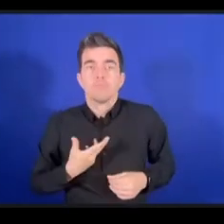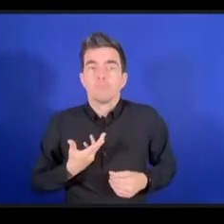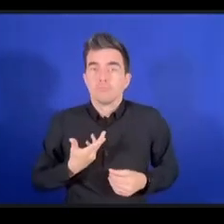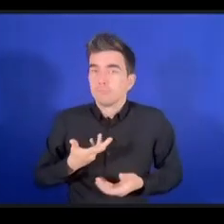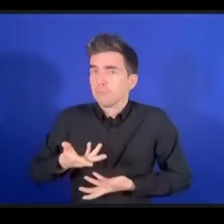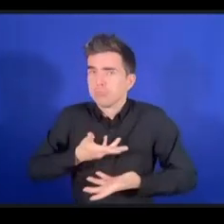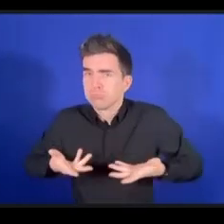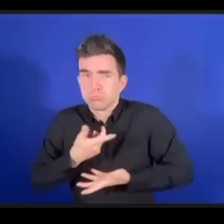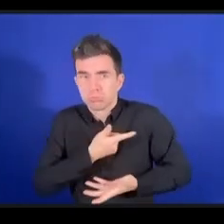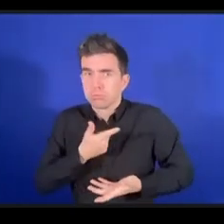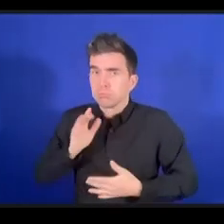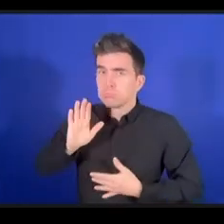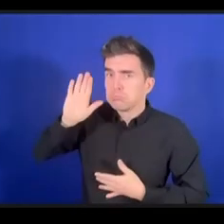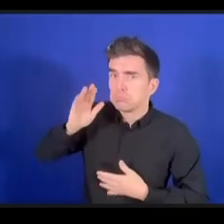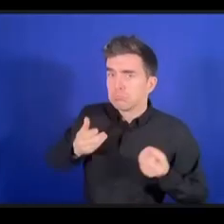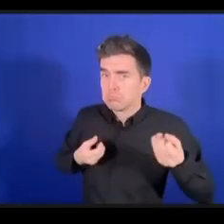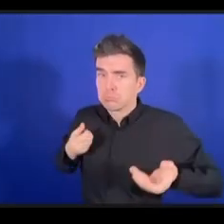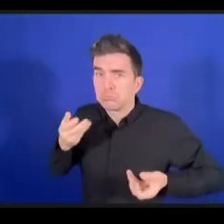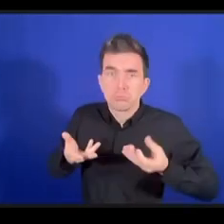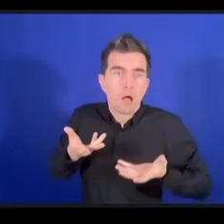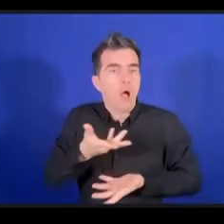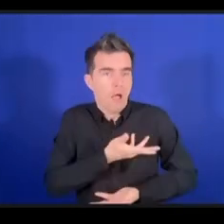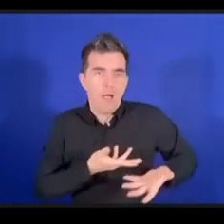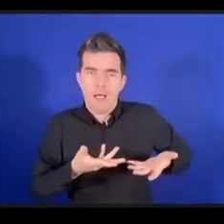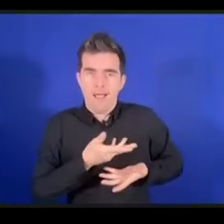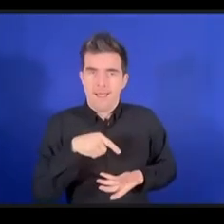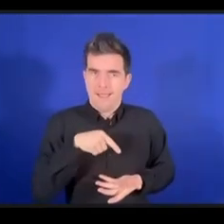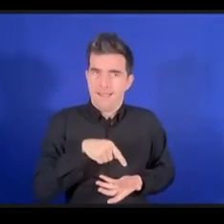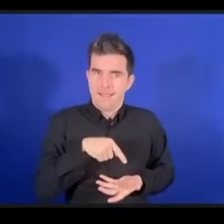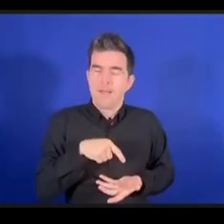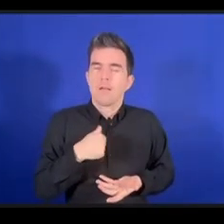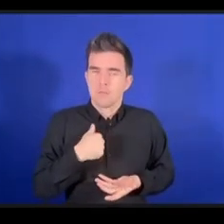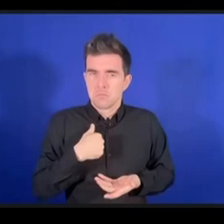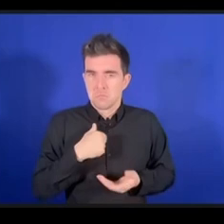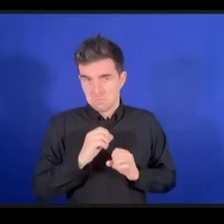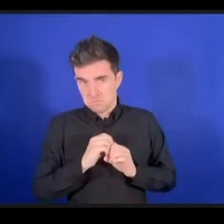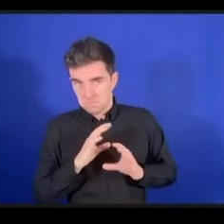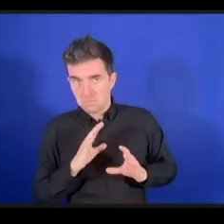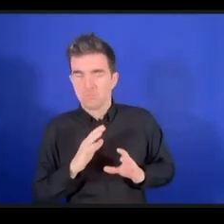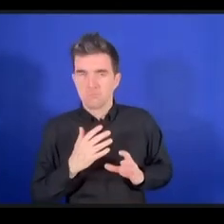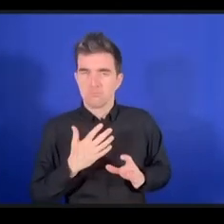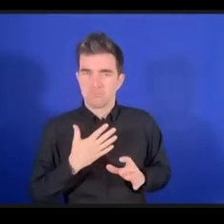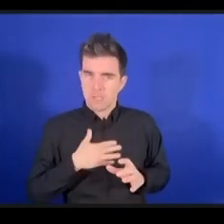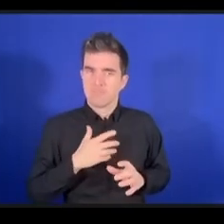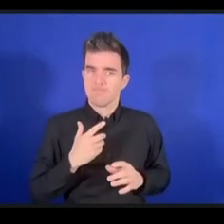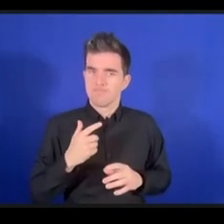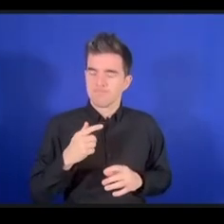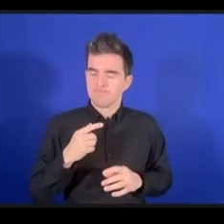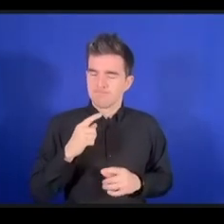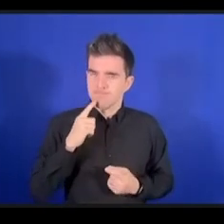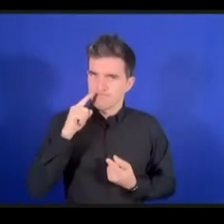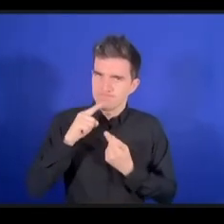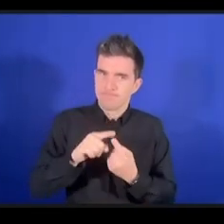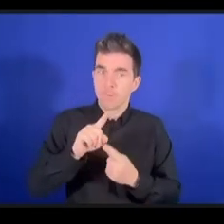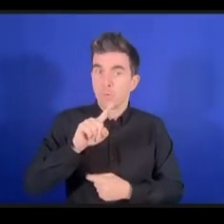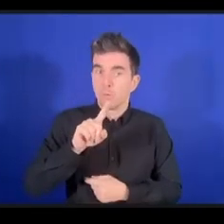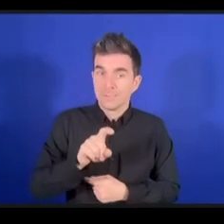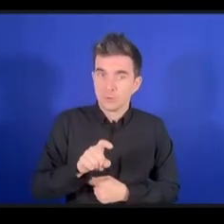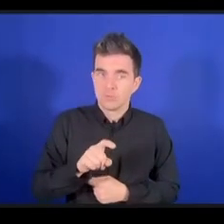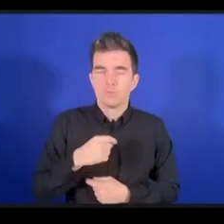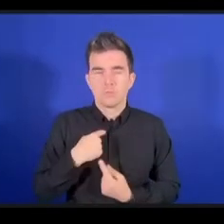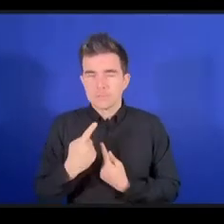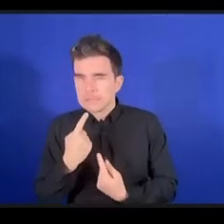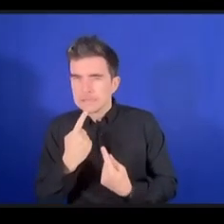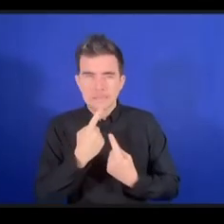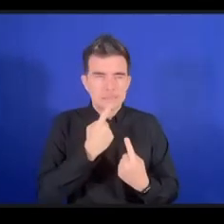debates y con estoa al hecho de que aquí estamos hablando de Conectar a aquellos que han quedado